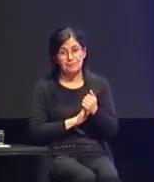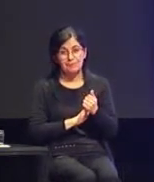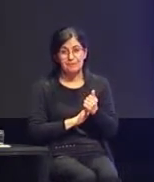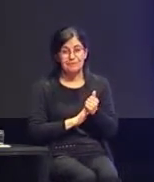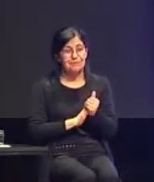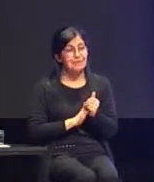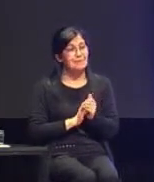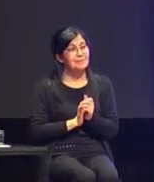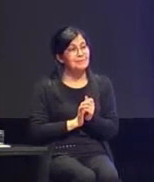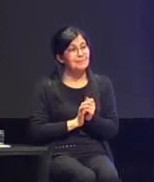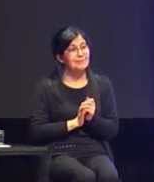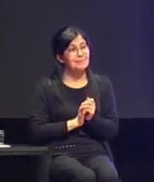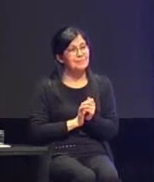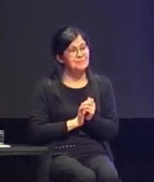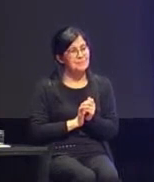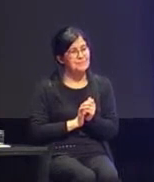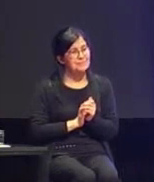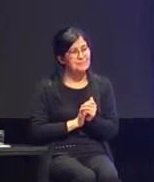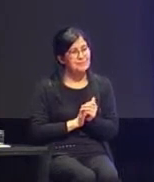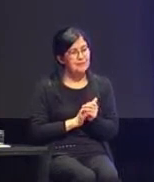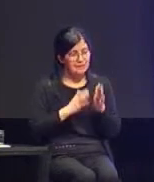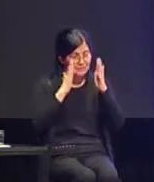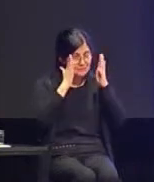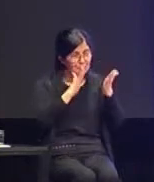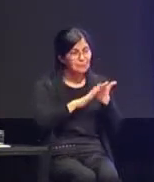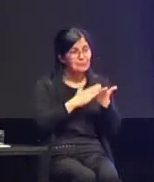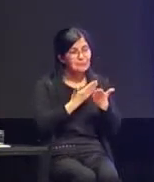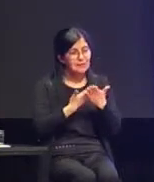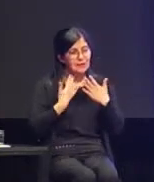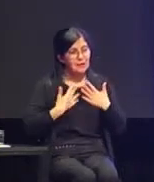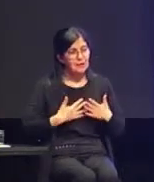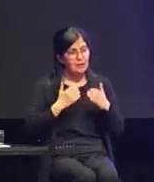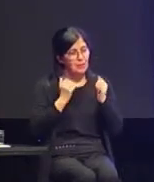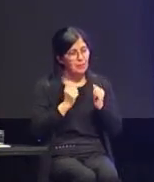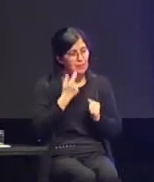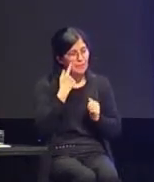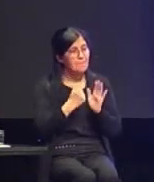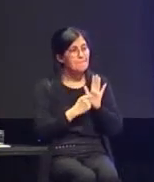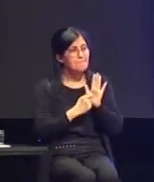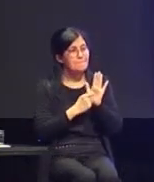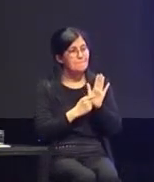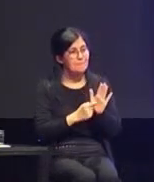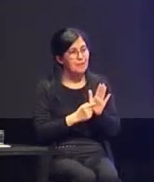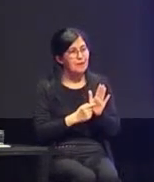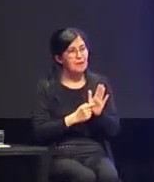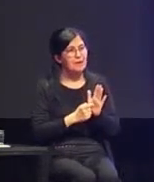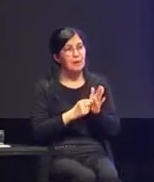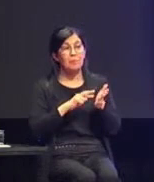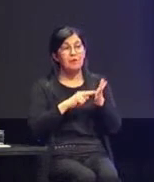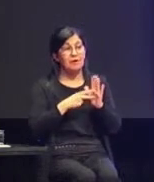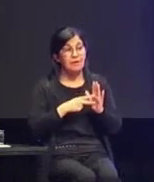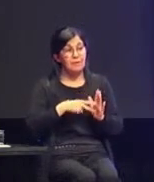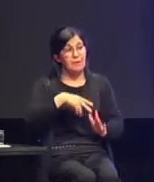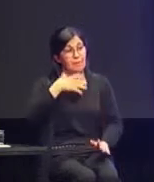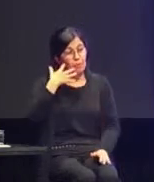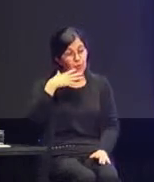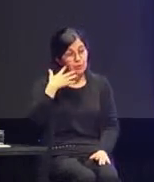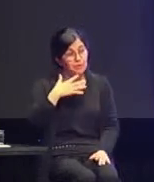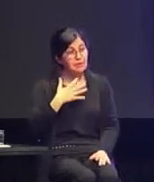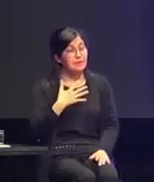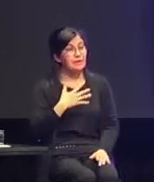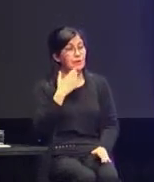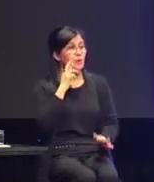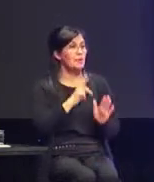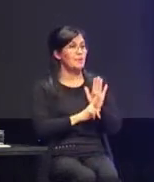infecciones asociadas a la atención de salud, que se pueden considerar eventos graves, algunos de ellos,